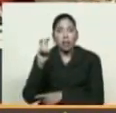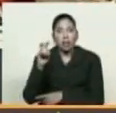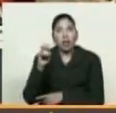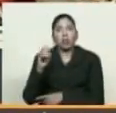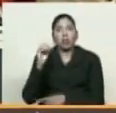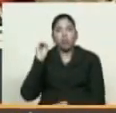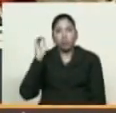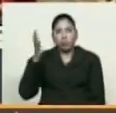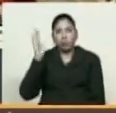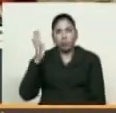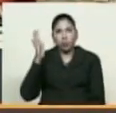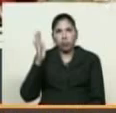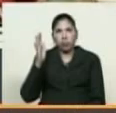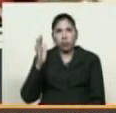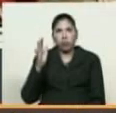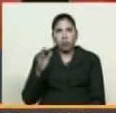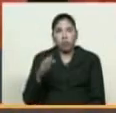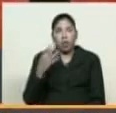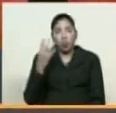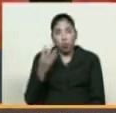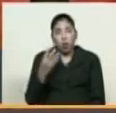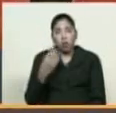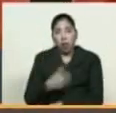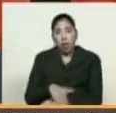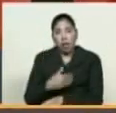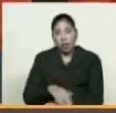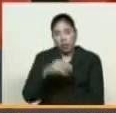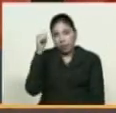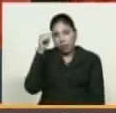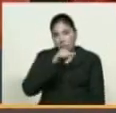Congreso del Partido y el día 4 en la calle,